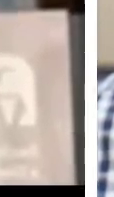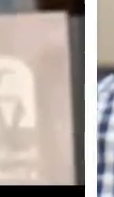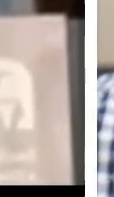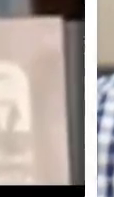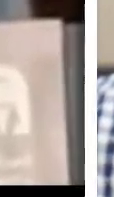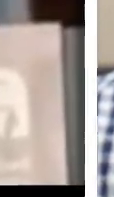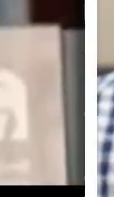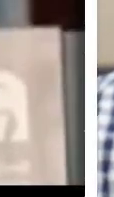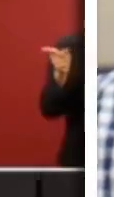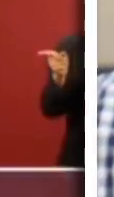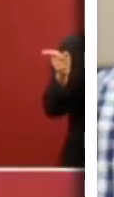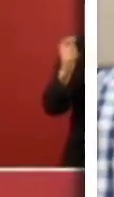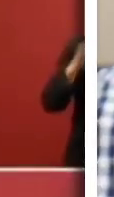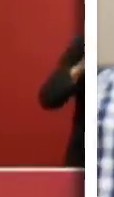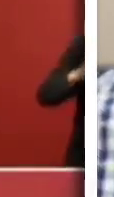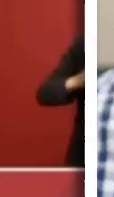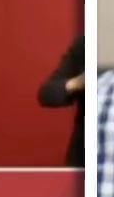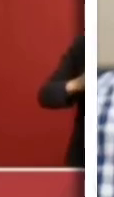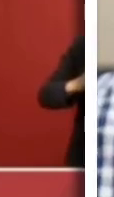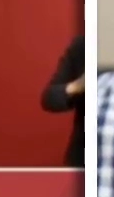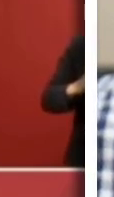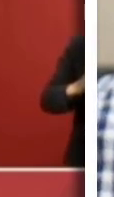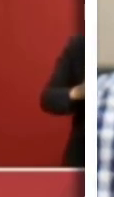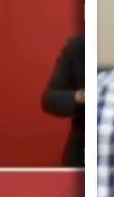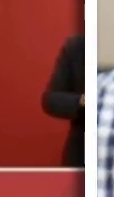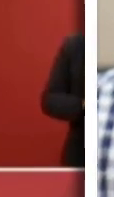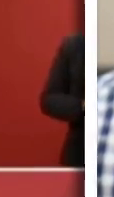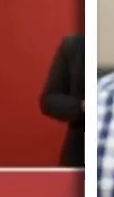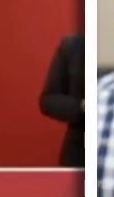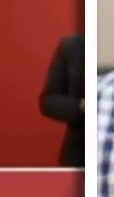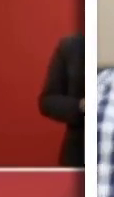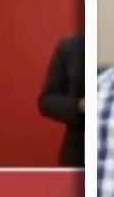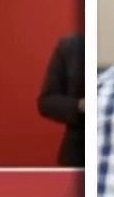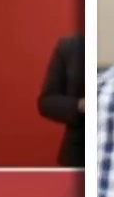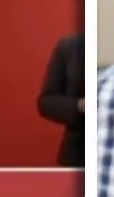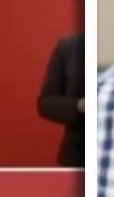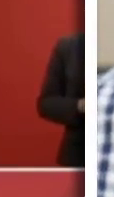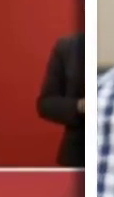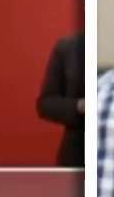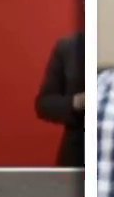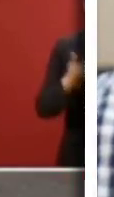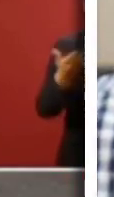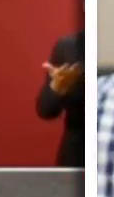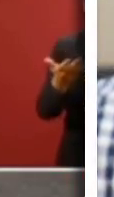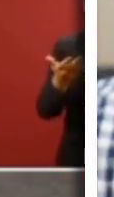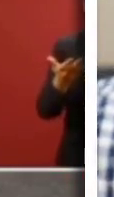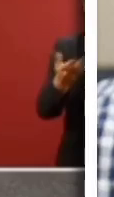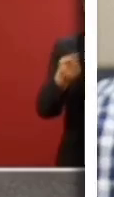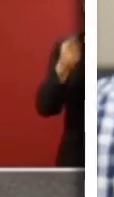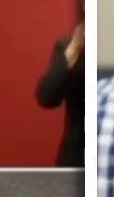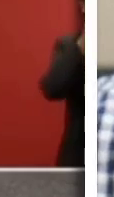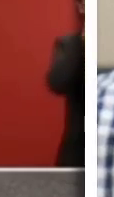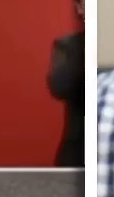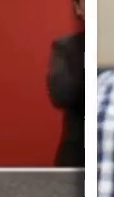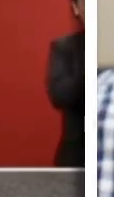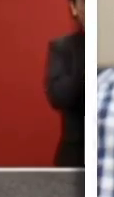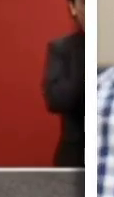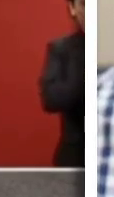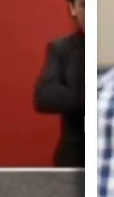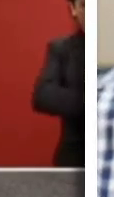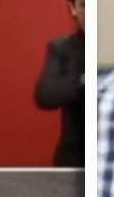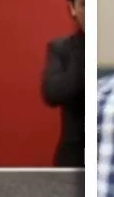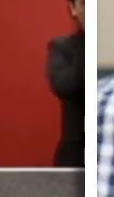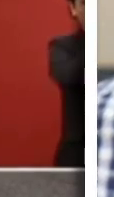mensaje aproxima de 6 minutos pero bueno centrado en esto en la votación a favor de joe biden quien